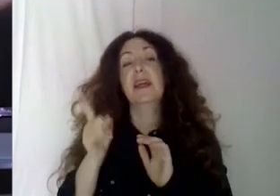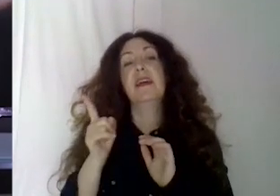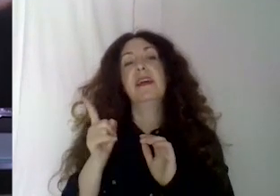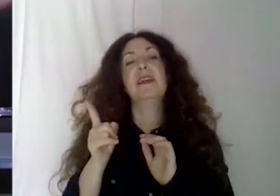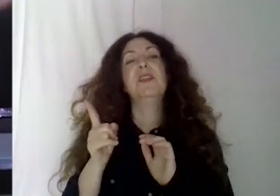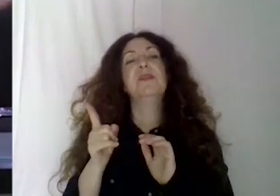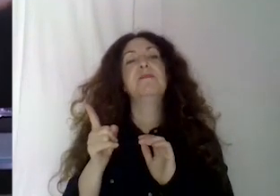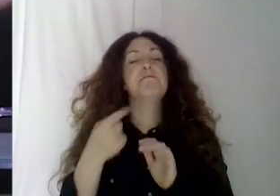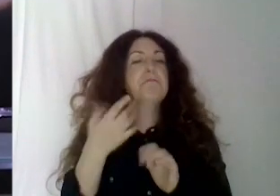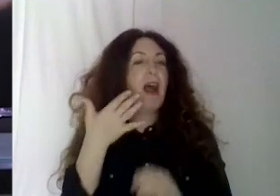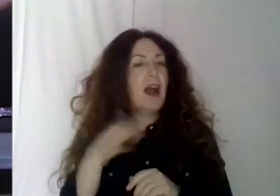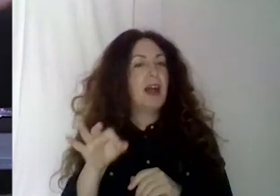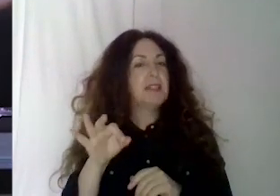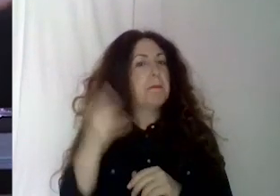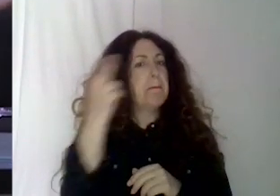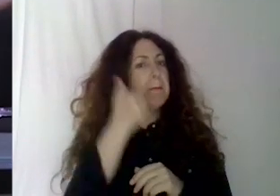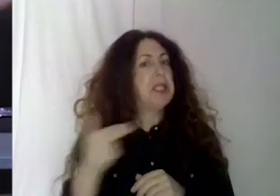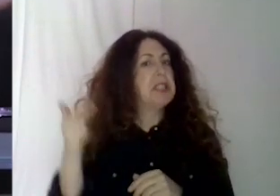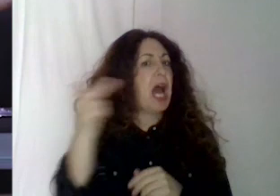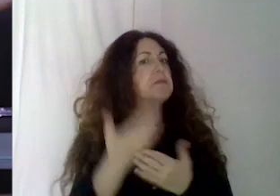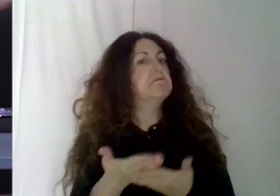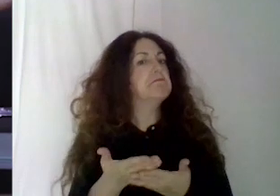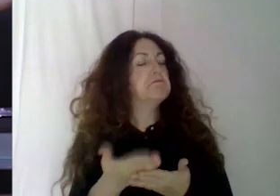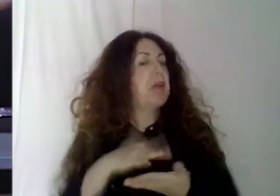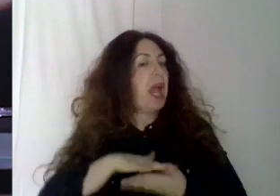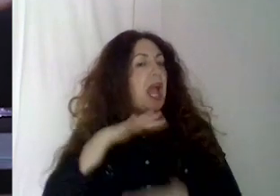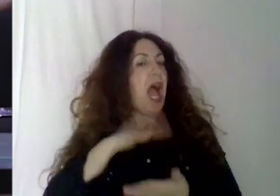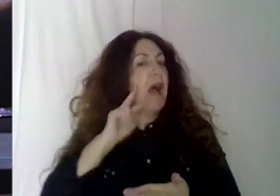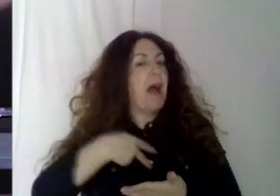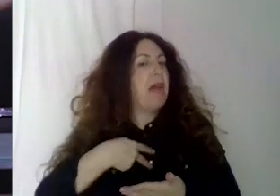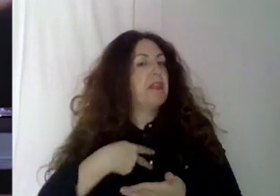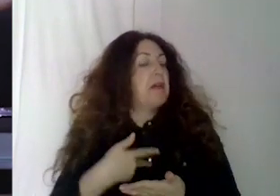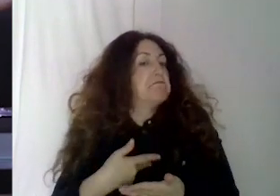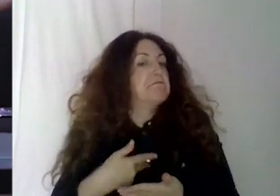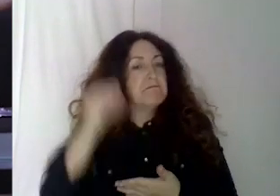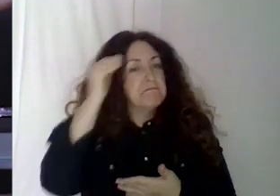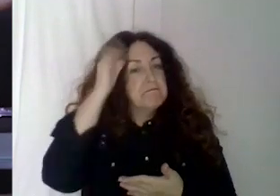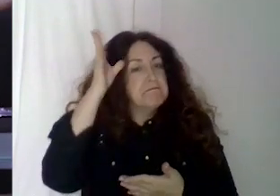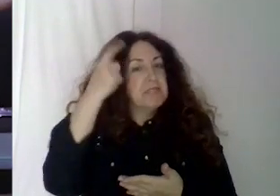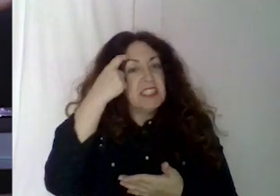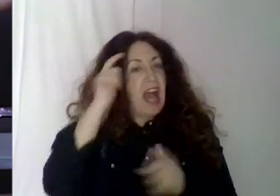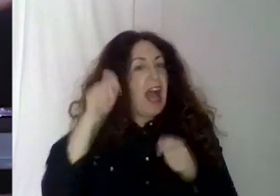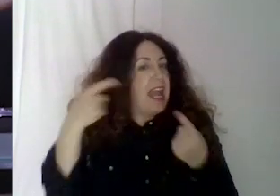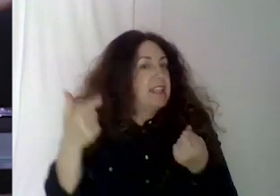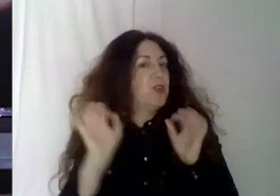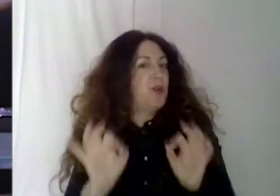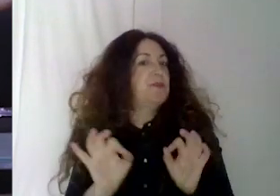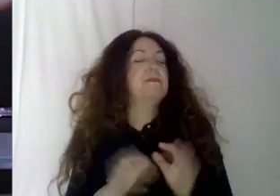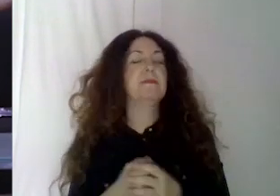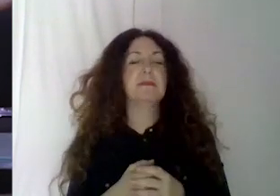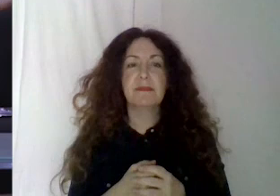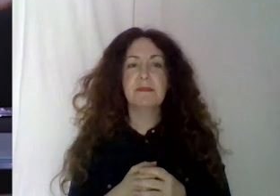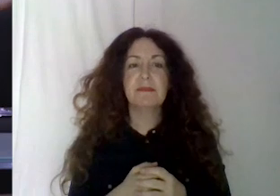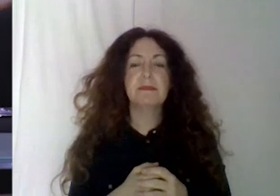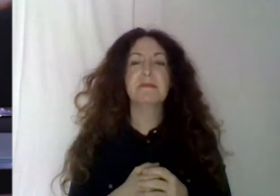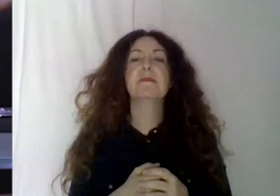se pone como ayudante en el taller de un pintor. Estamos hablando de unos años en los que ser